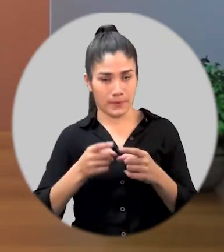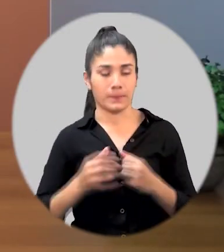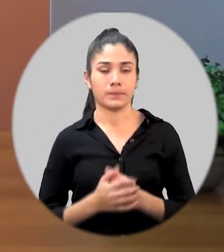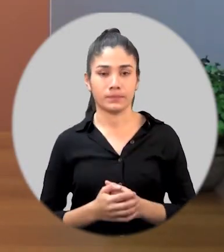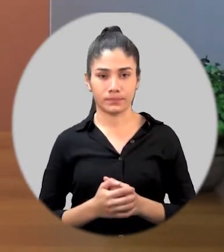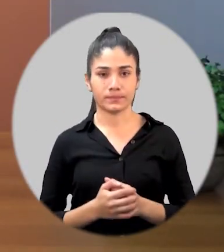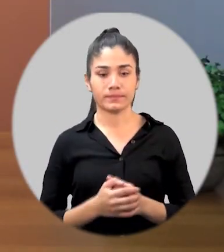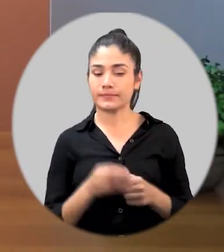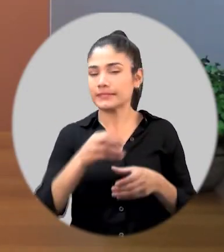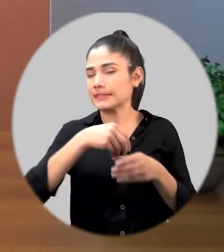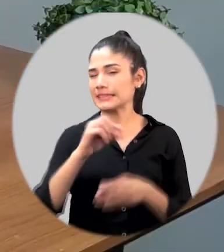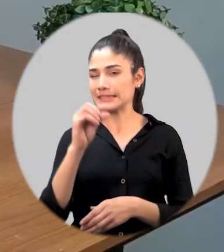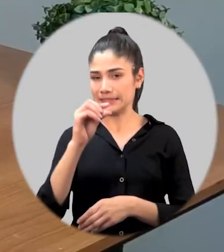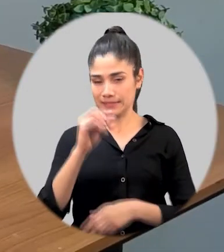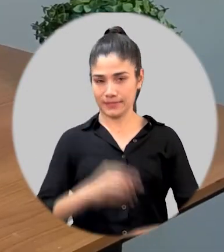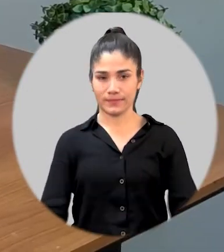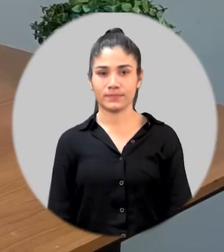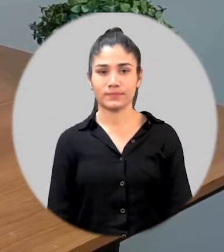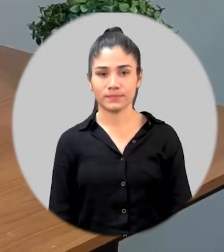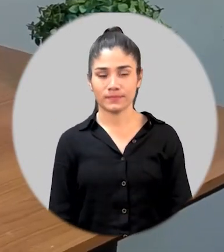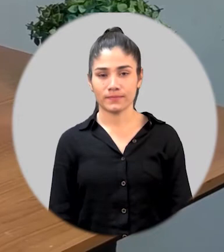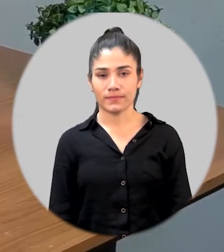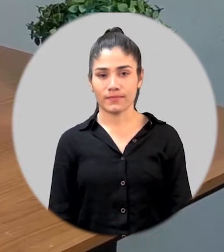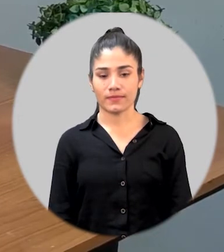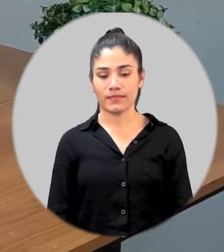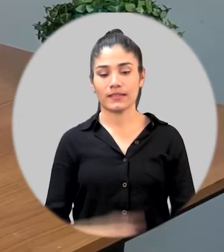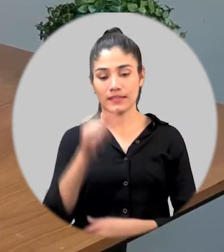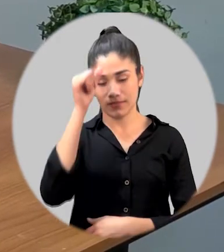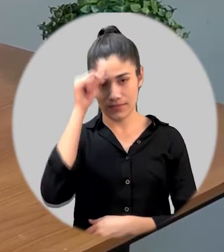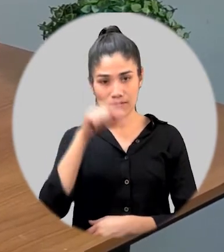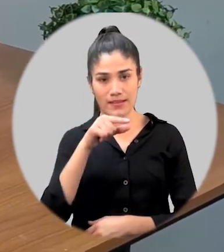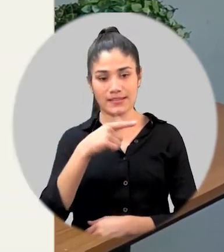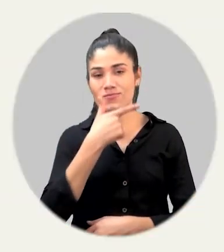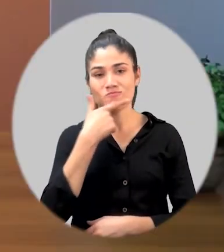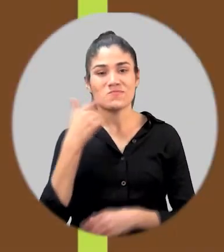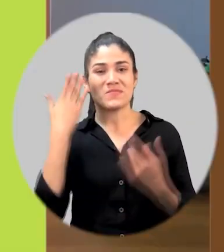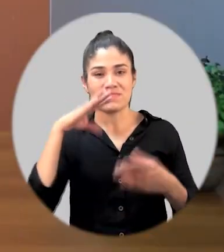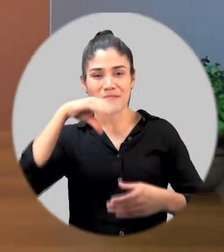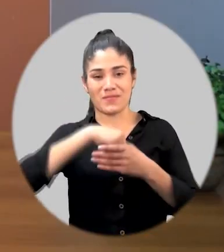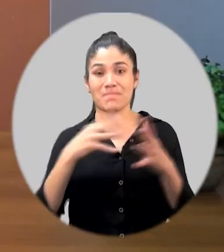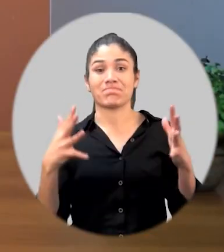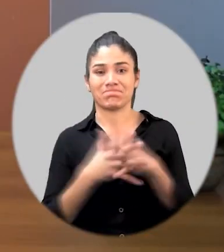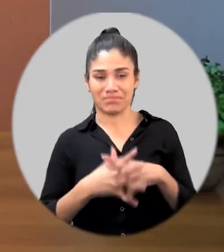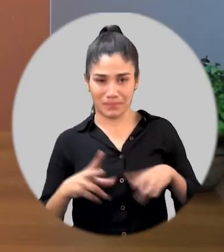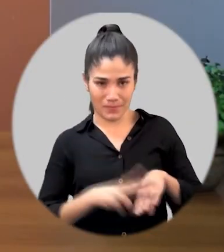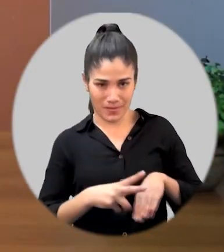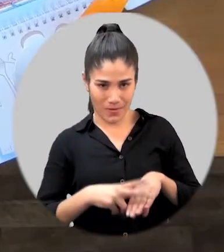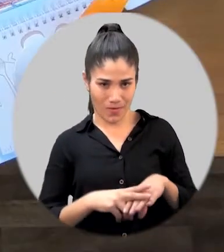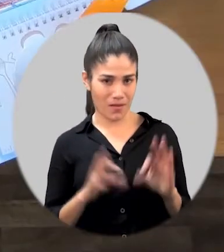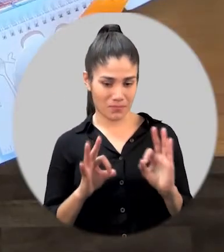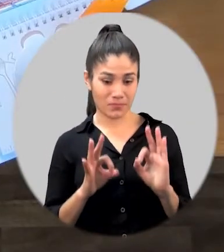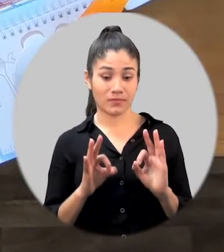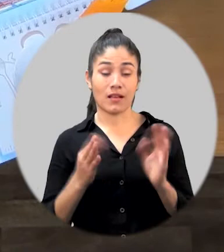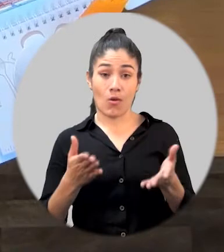el maní cuí, un chiquitito. Entonces la cookie viene a ser bien paraguaya. Ahora llevamos al freezer hasta que